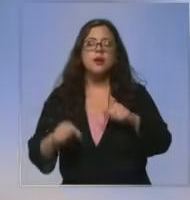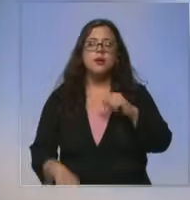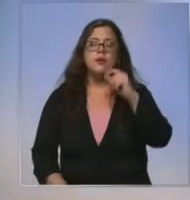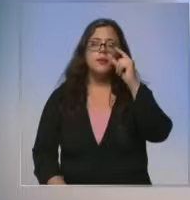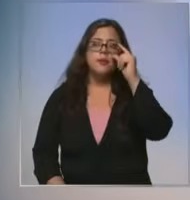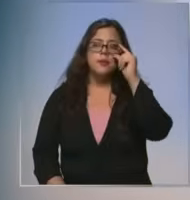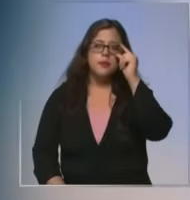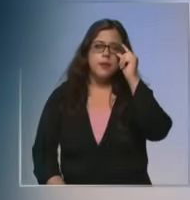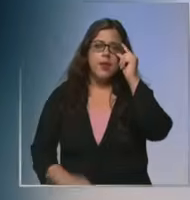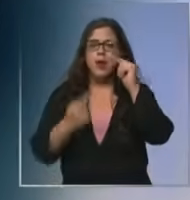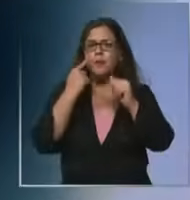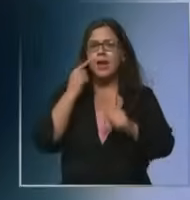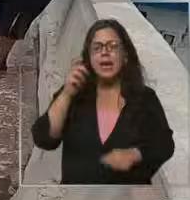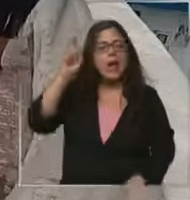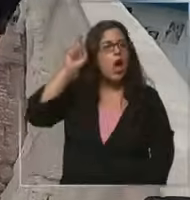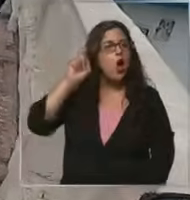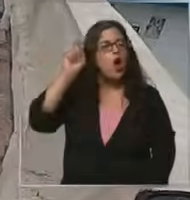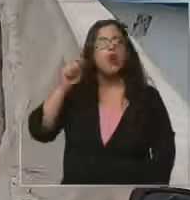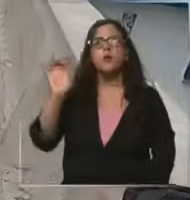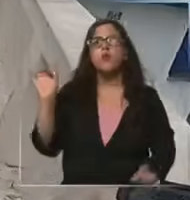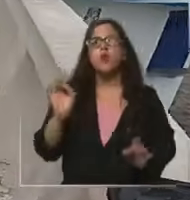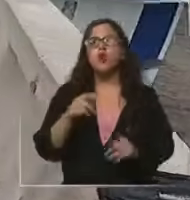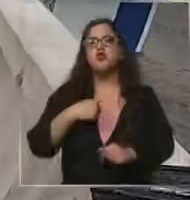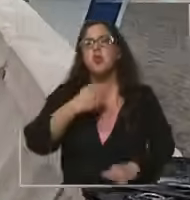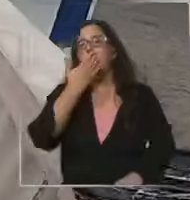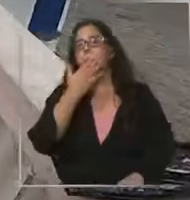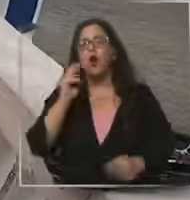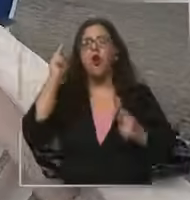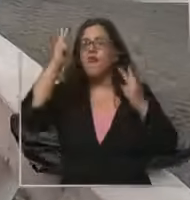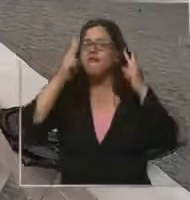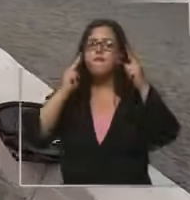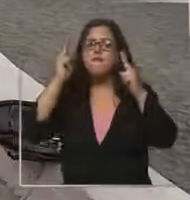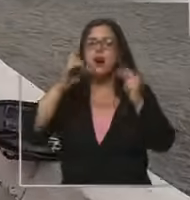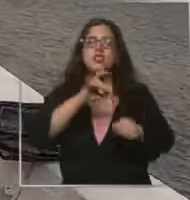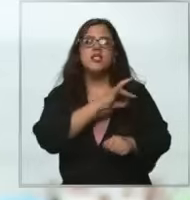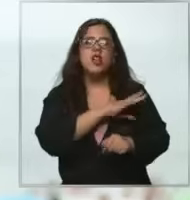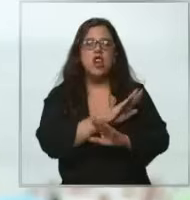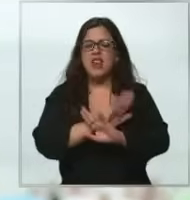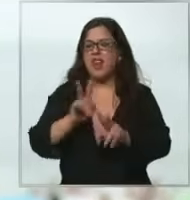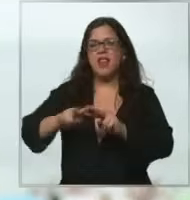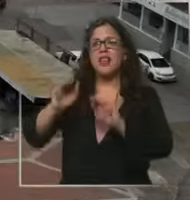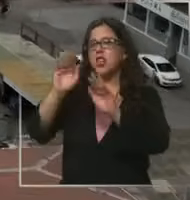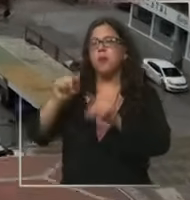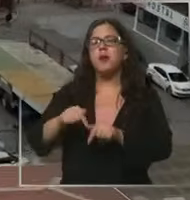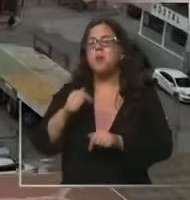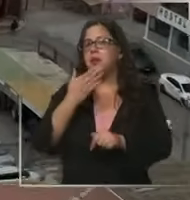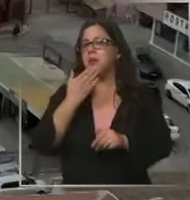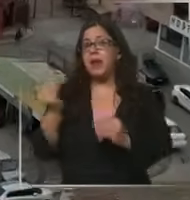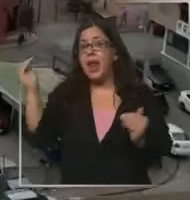¡Qué corte! Yo creo que soy uno de los mejores barberos chilenos. No hay ninguno que haga esto como yo, y menos en la playa.